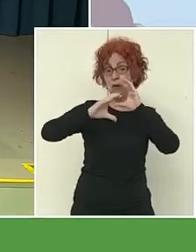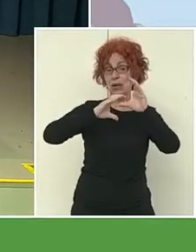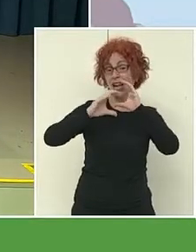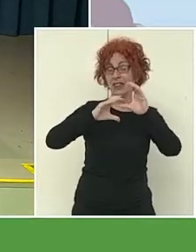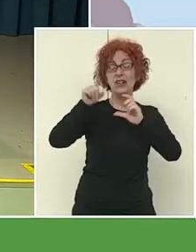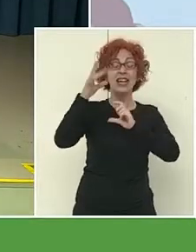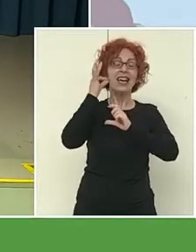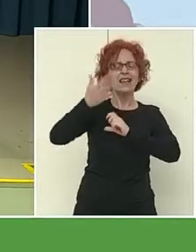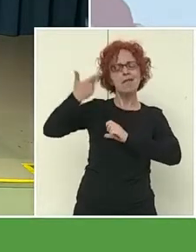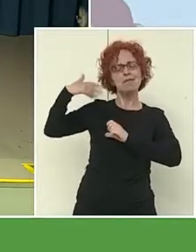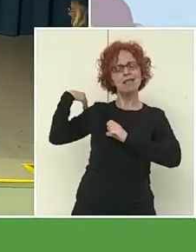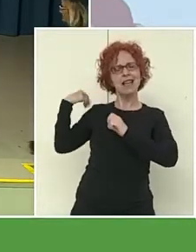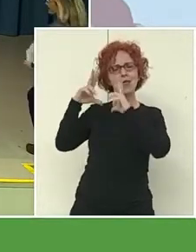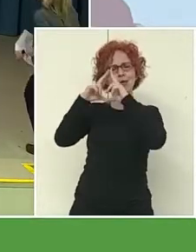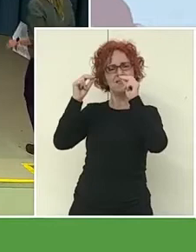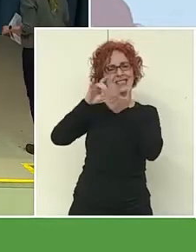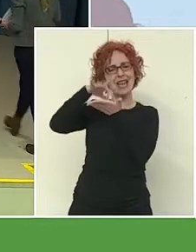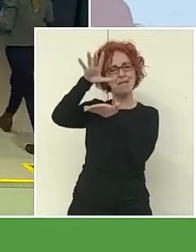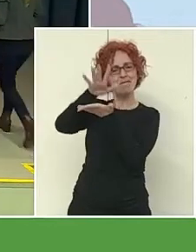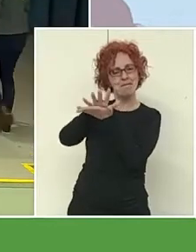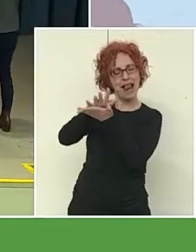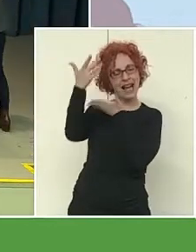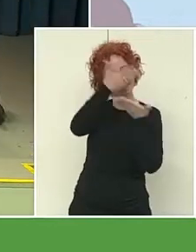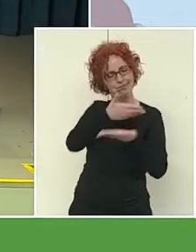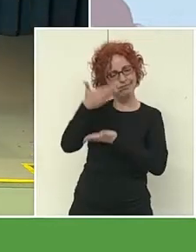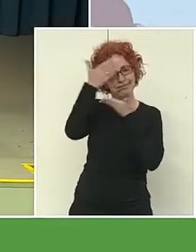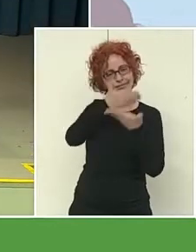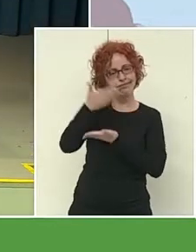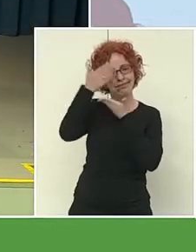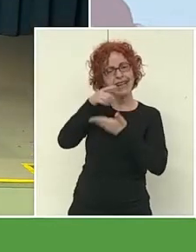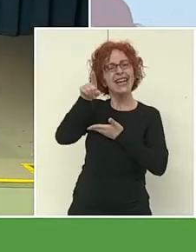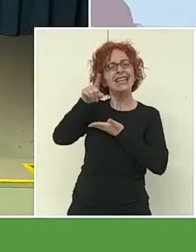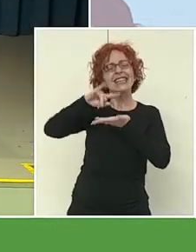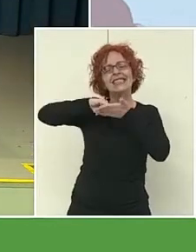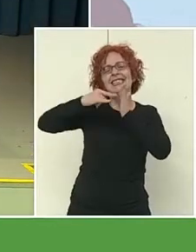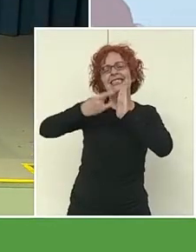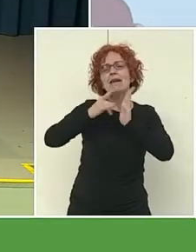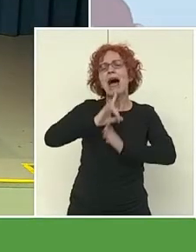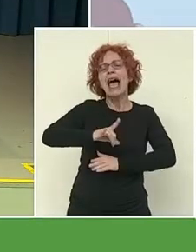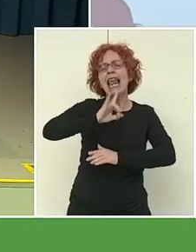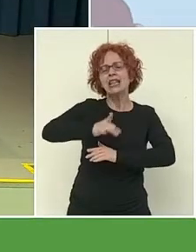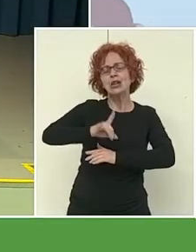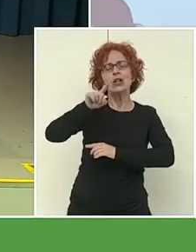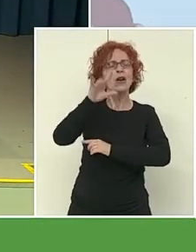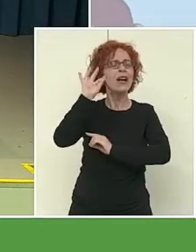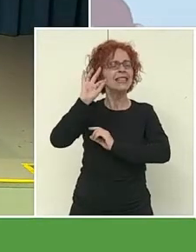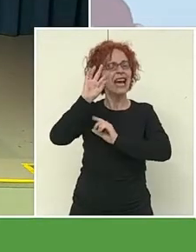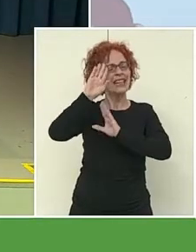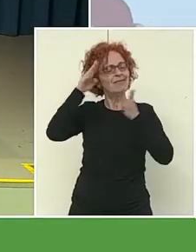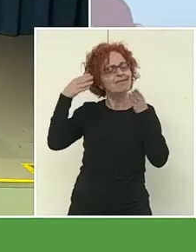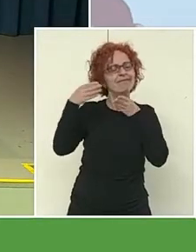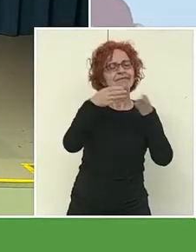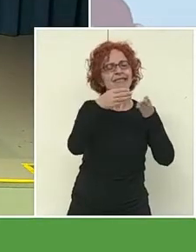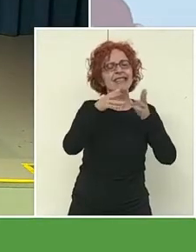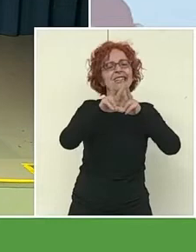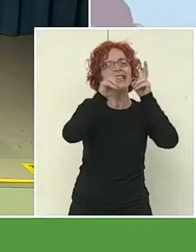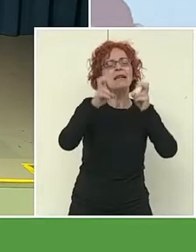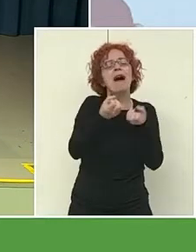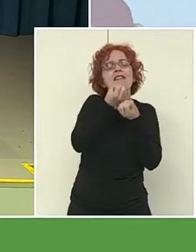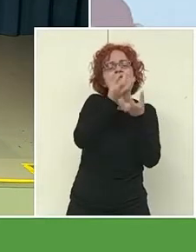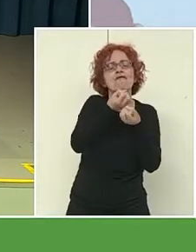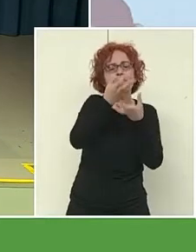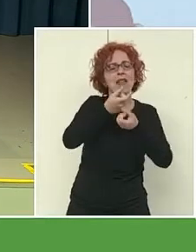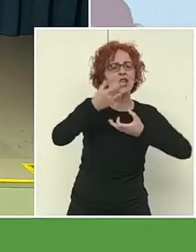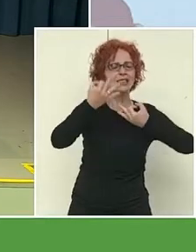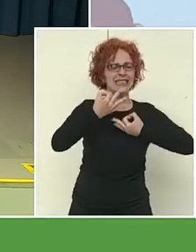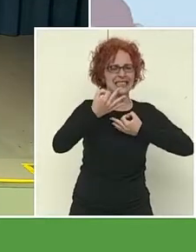de Málaga y, pese a que su especialidad fue sistemas electrónicos, ha centrado su carrera profesional en el ámbito de la seguridad de la información.